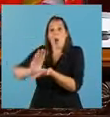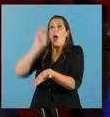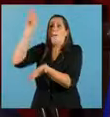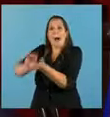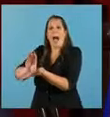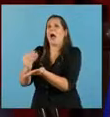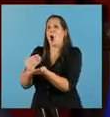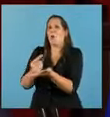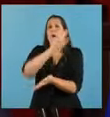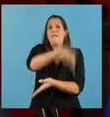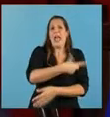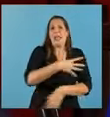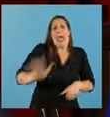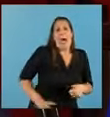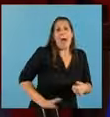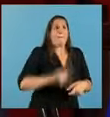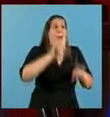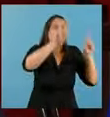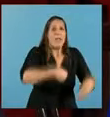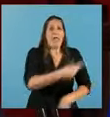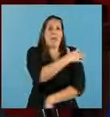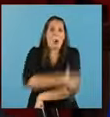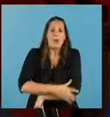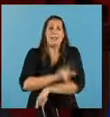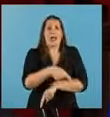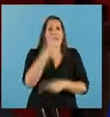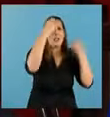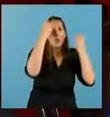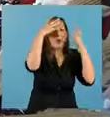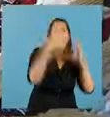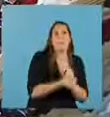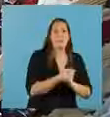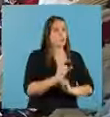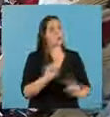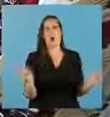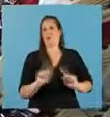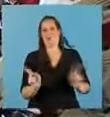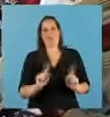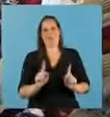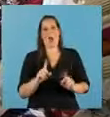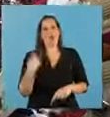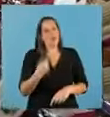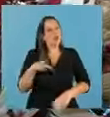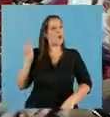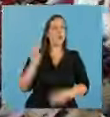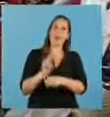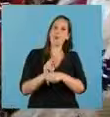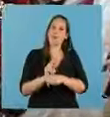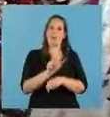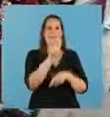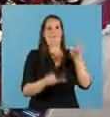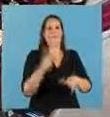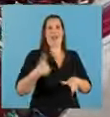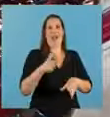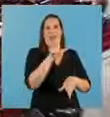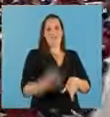destrucción de los sueños de los argentinos y las argentinas. Nosotros vamos a cuidar a la patria.